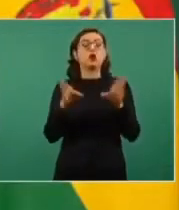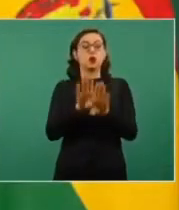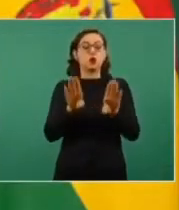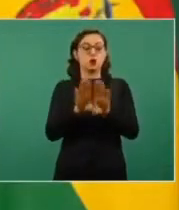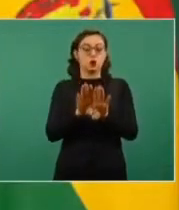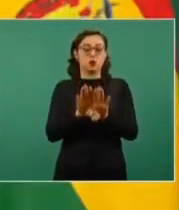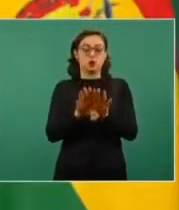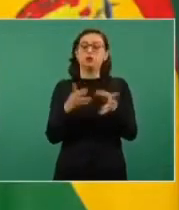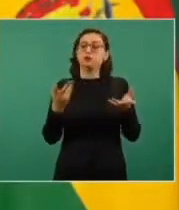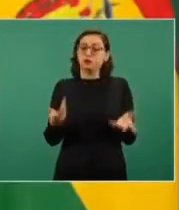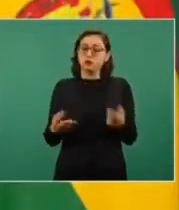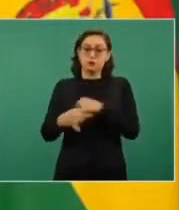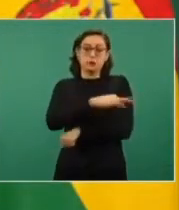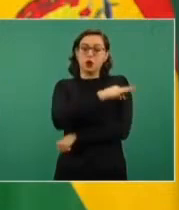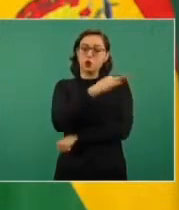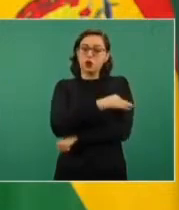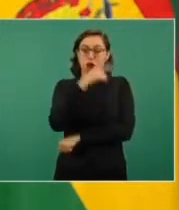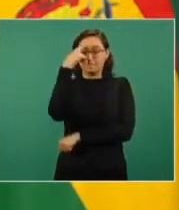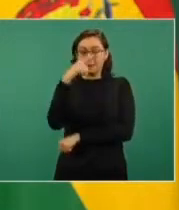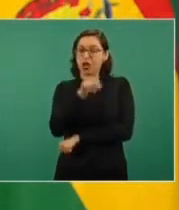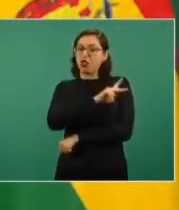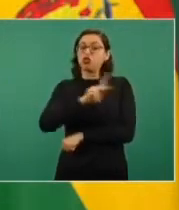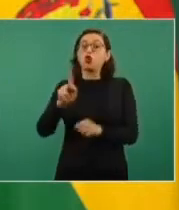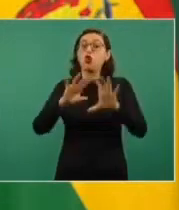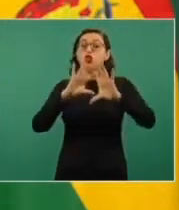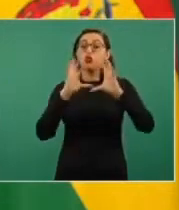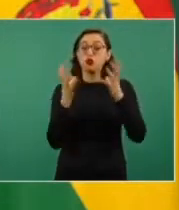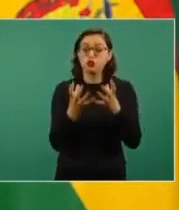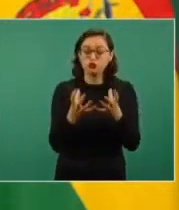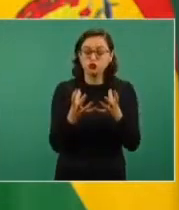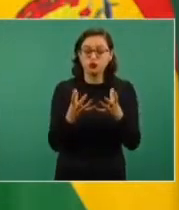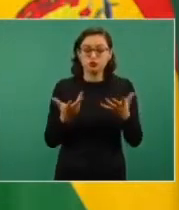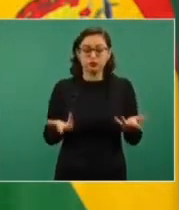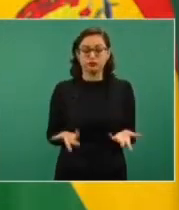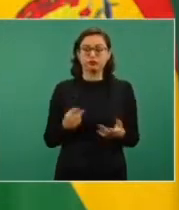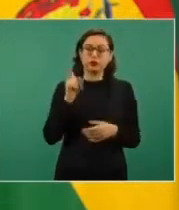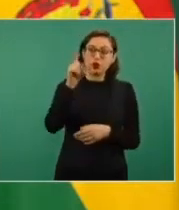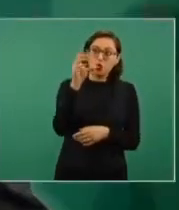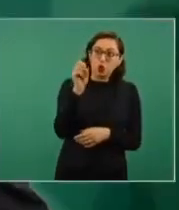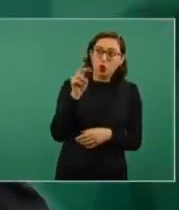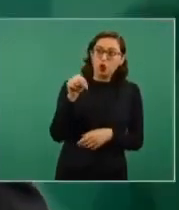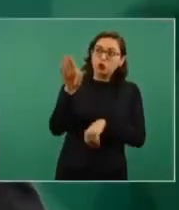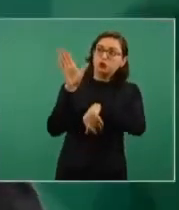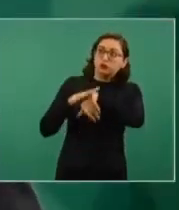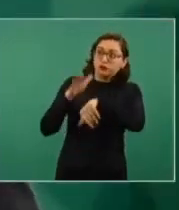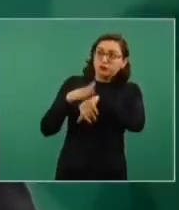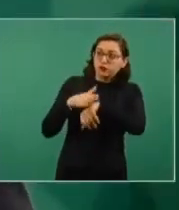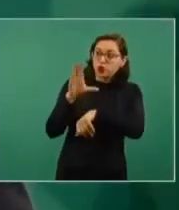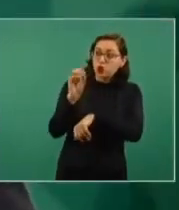el acceso universal. Urgimos a COVAX para que vaya más a prisa.